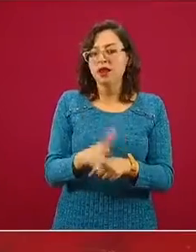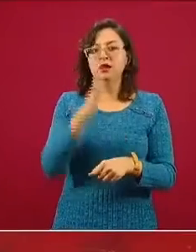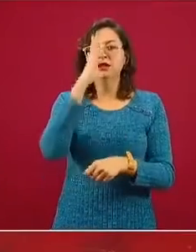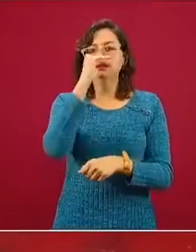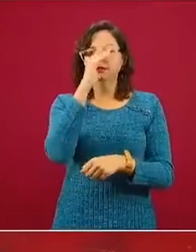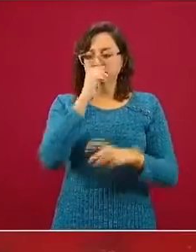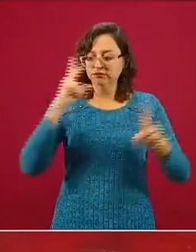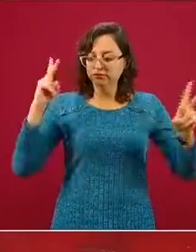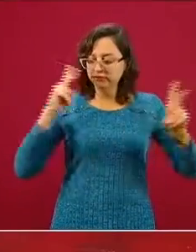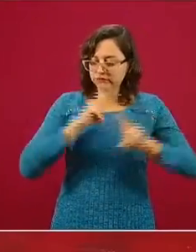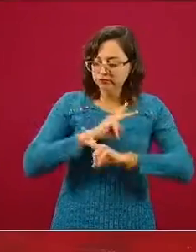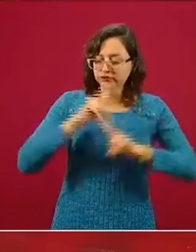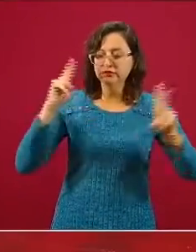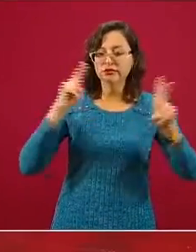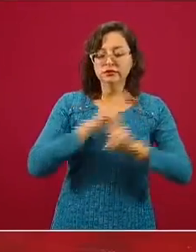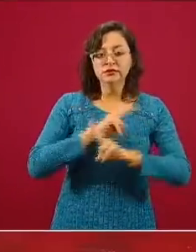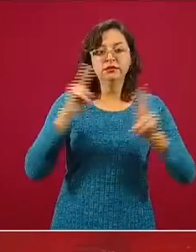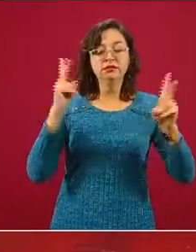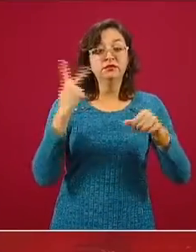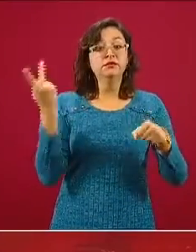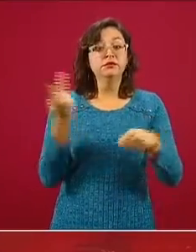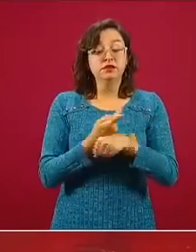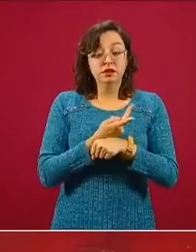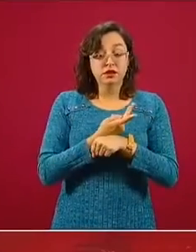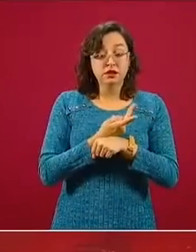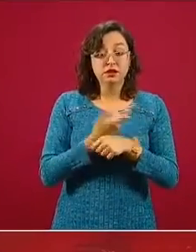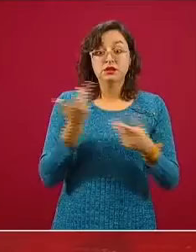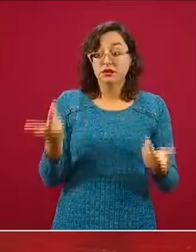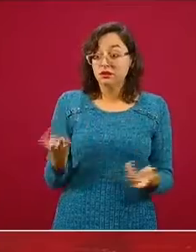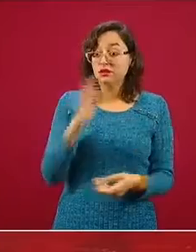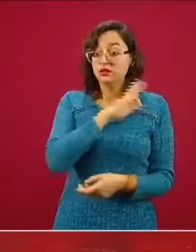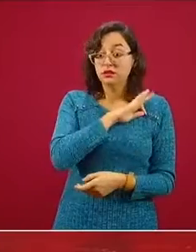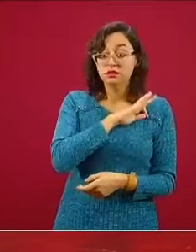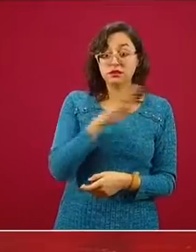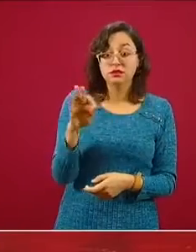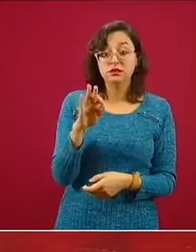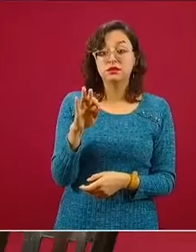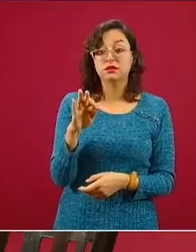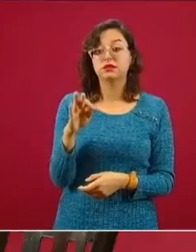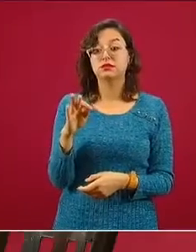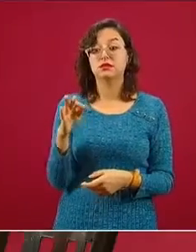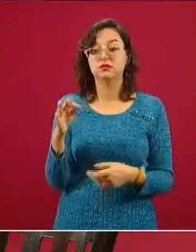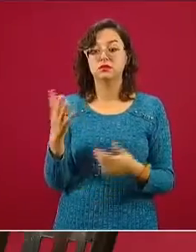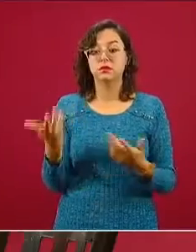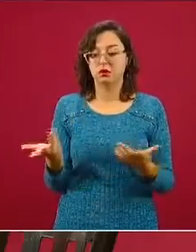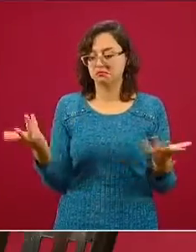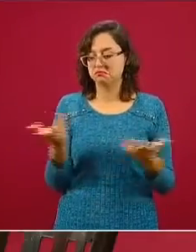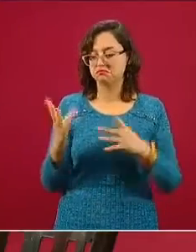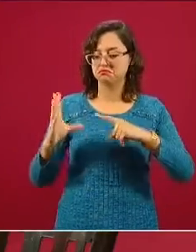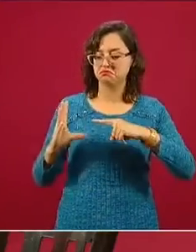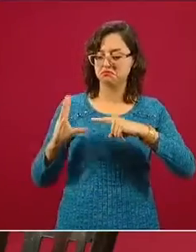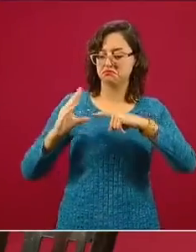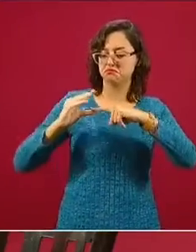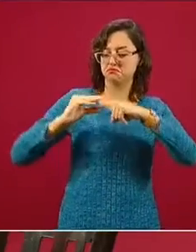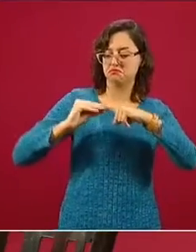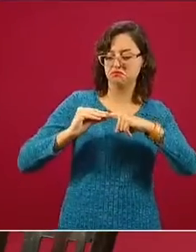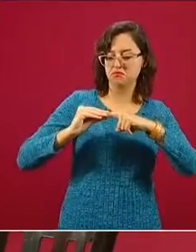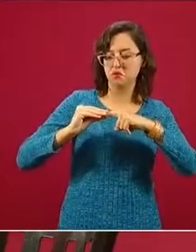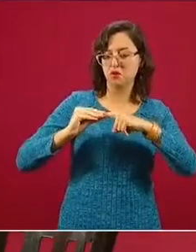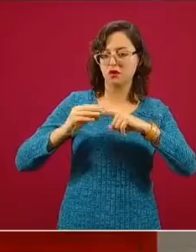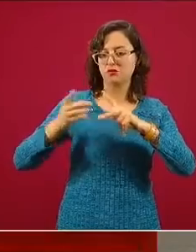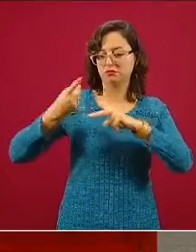oxigenar la sangre, y esto se puede documentar mediante una prueba que se hace con un dispositivo técnico que se llama